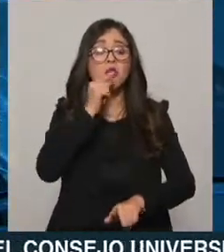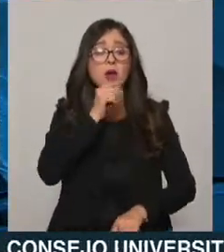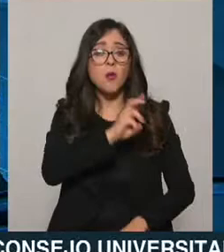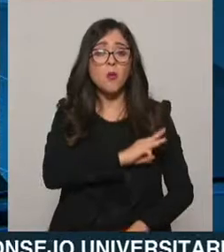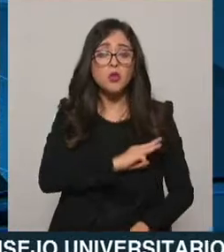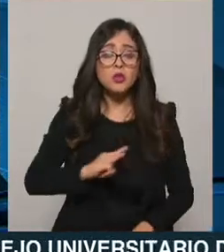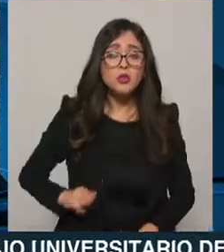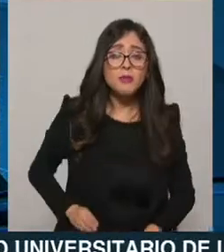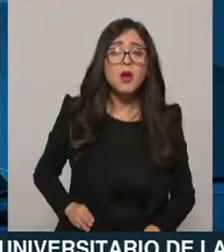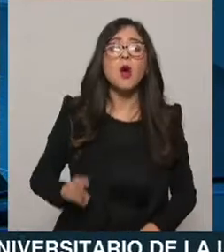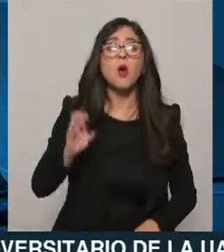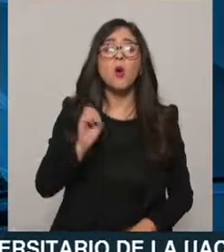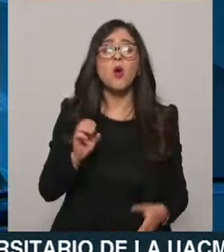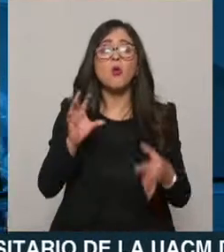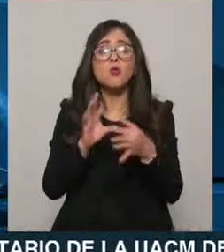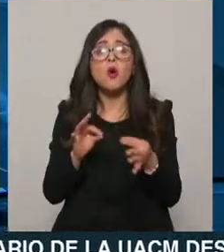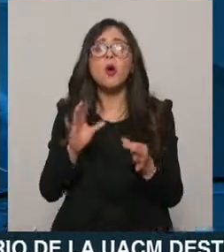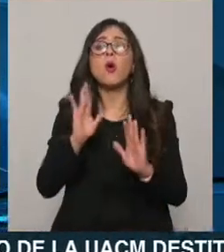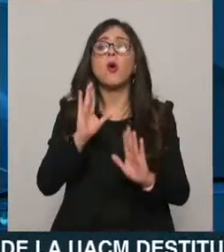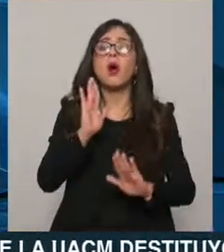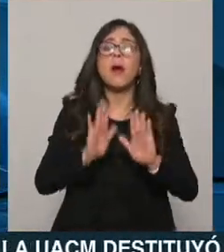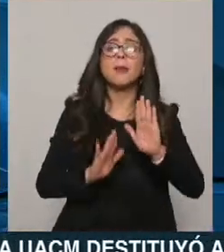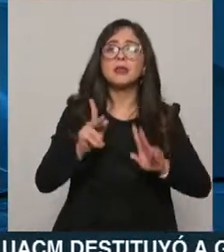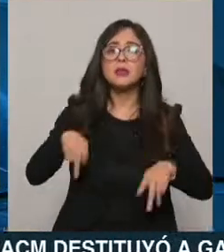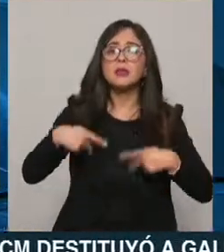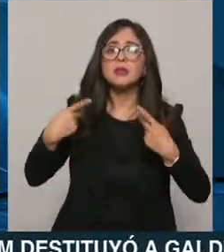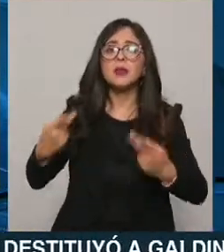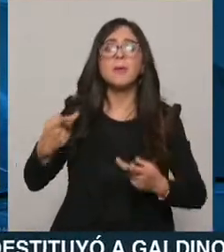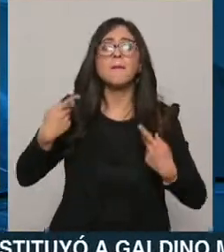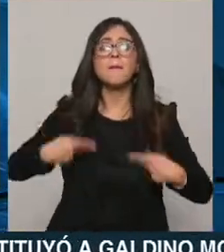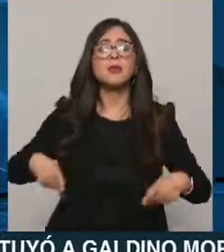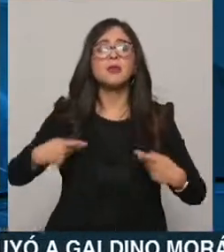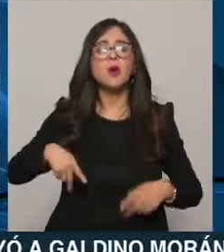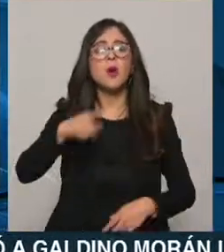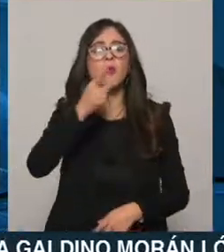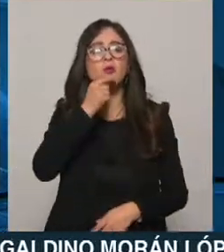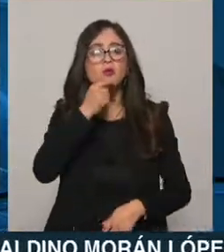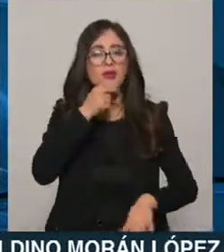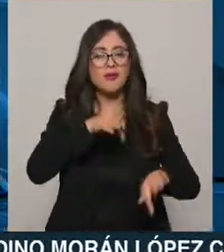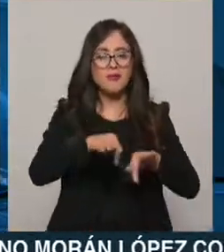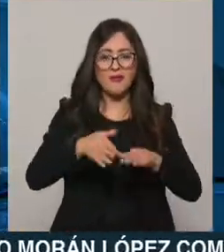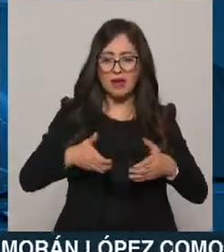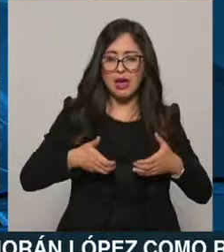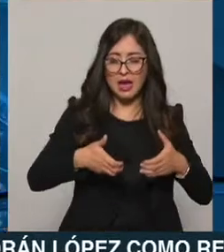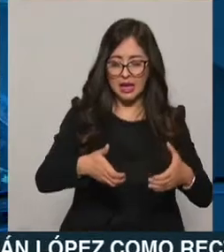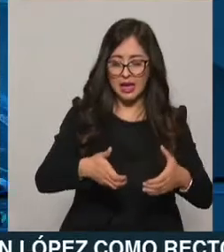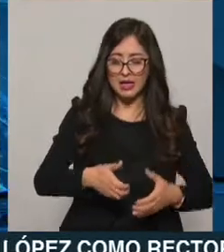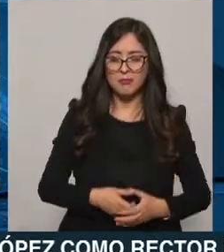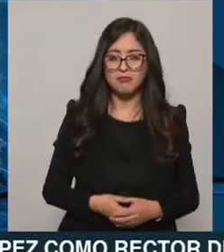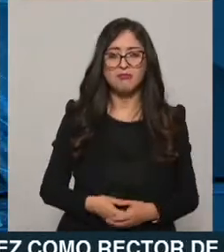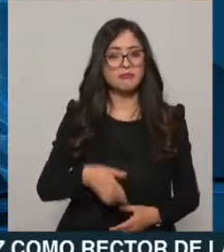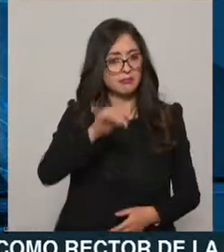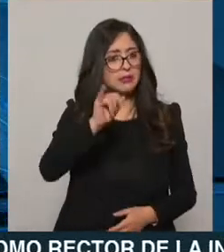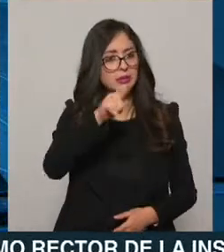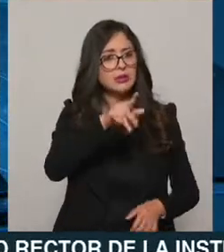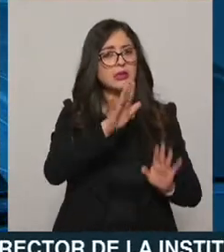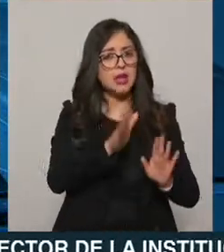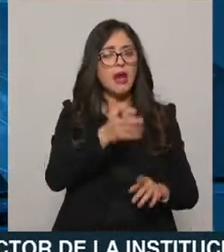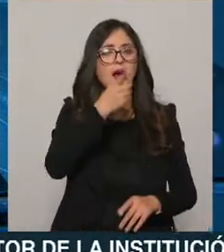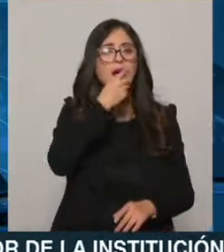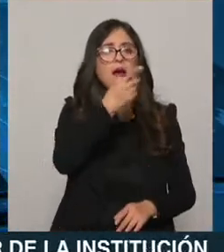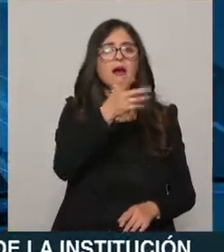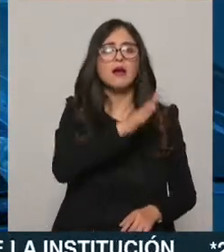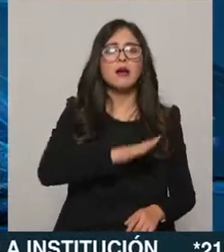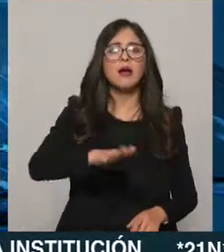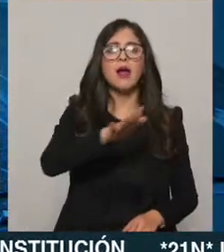o de tránsito que está en la calle. Claro, que bueno, precisamente lo hemos sabido también, ya se ha anunciado la presencia de mujeres abogadas en